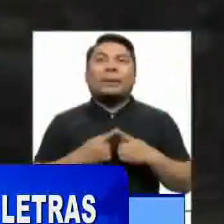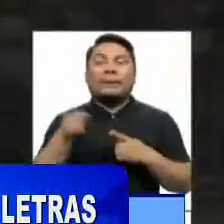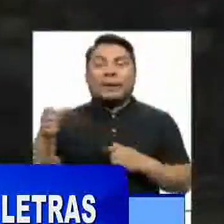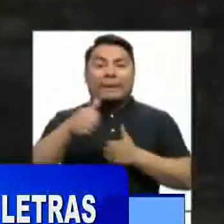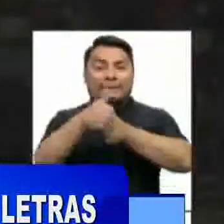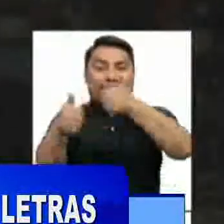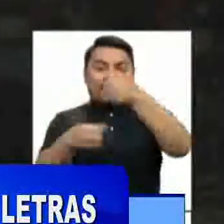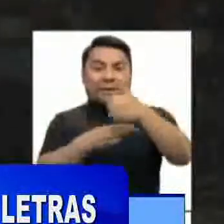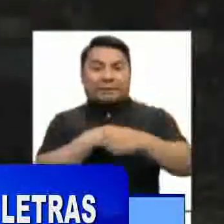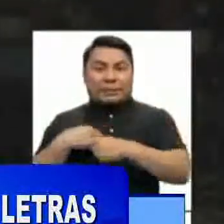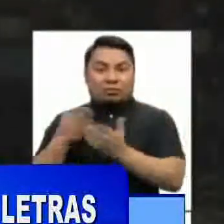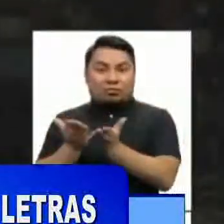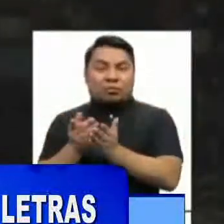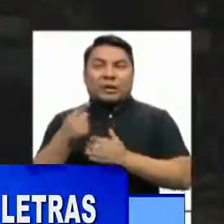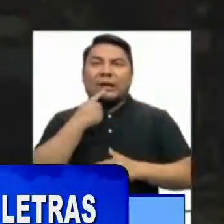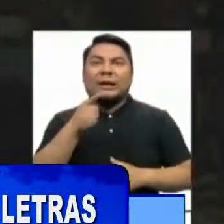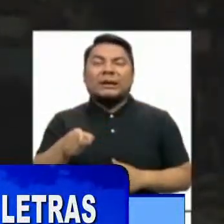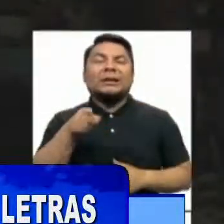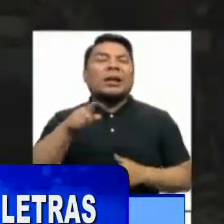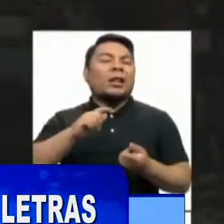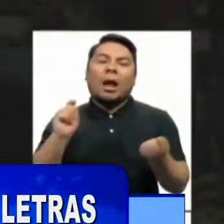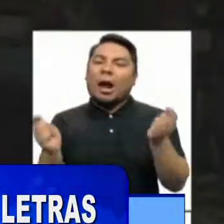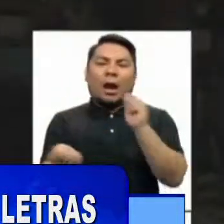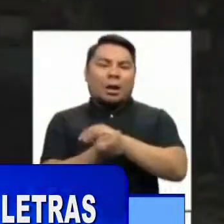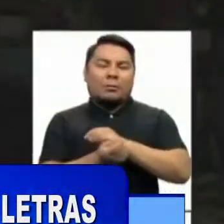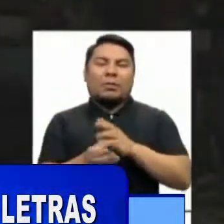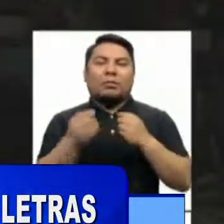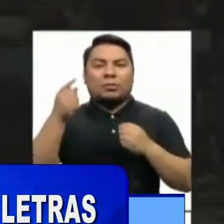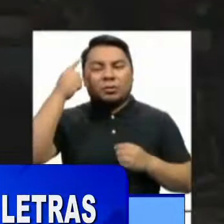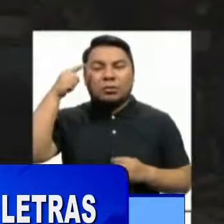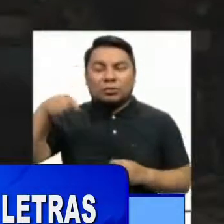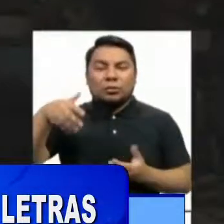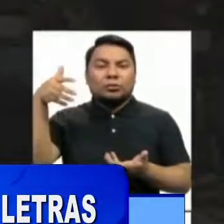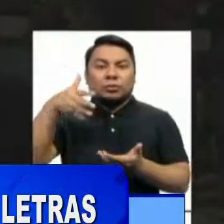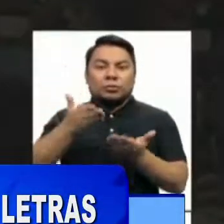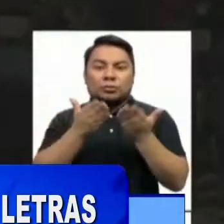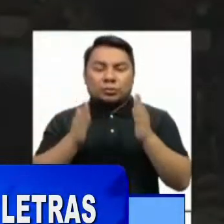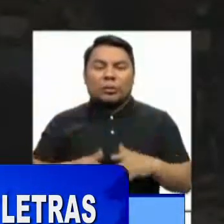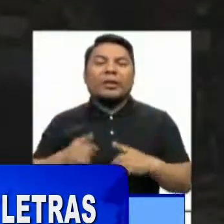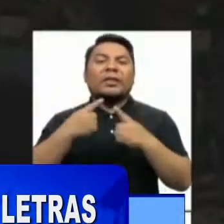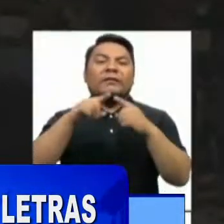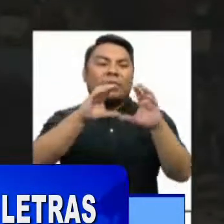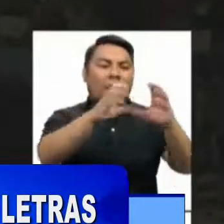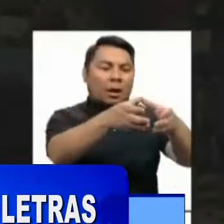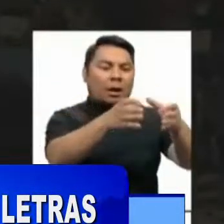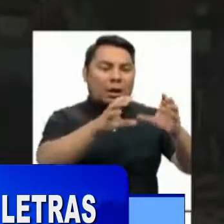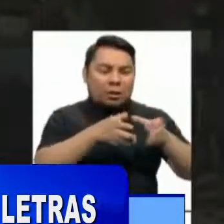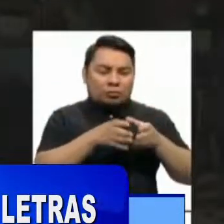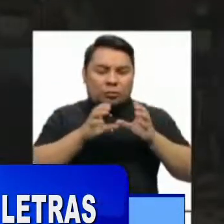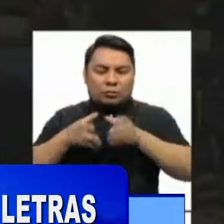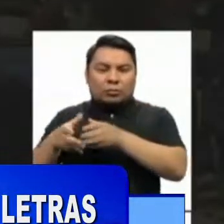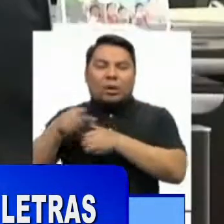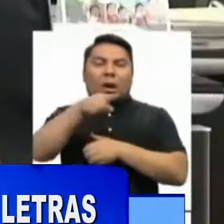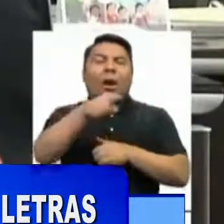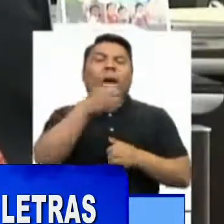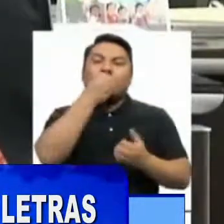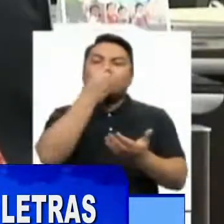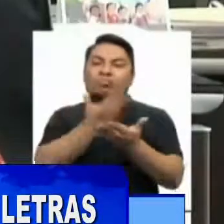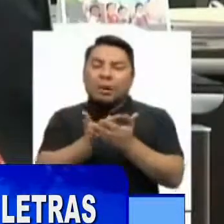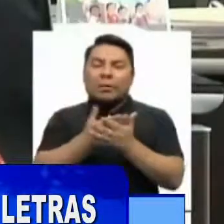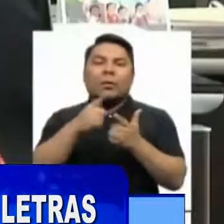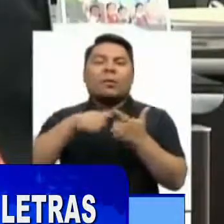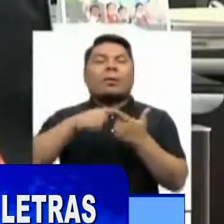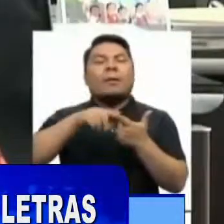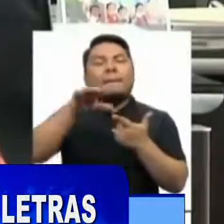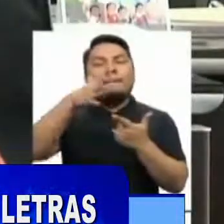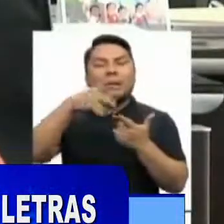resaltó que esta nueva evaluación busca erradicar la idea de que el desempeño estudiantil debe clasificarse en bueno, regular y malo.